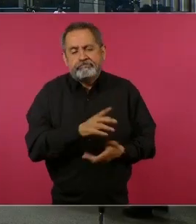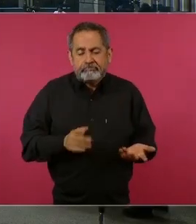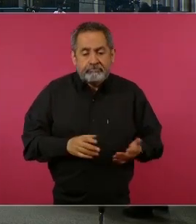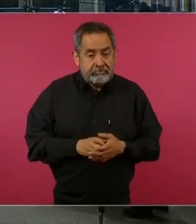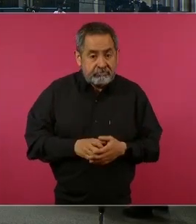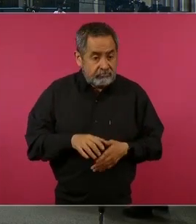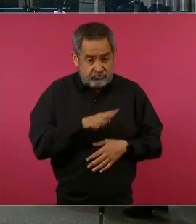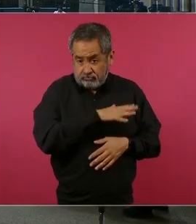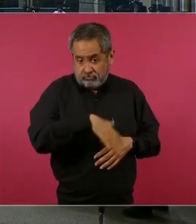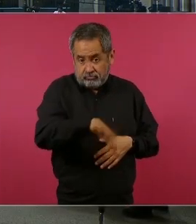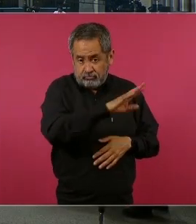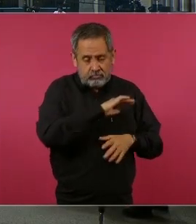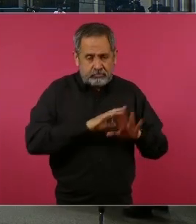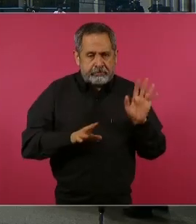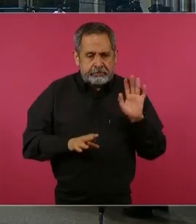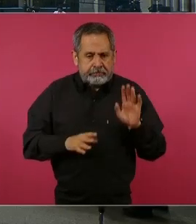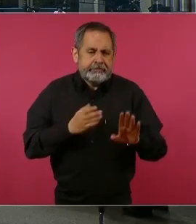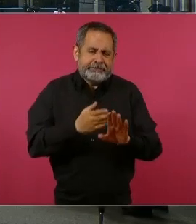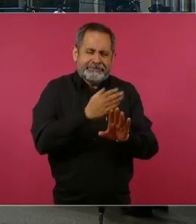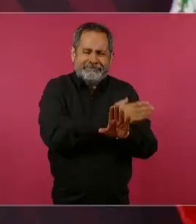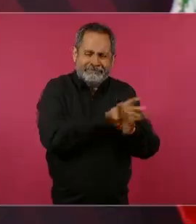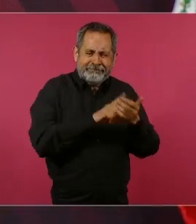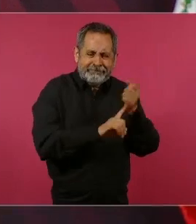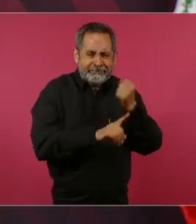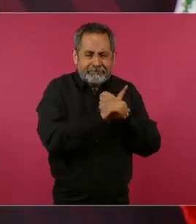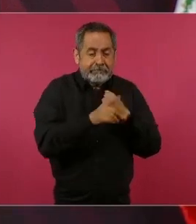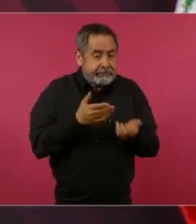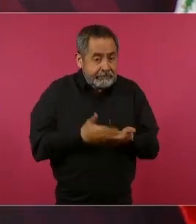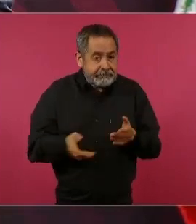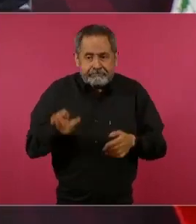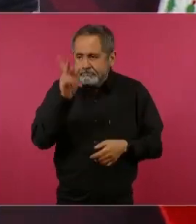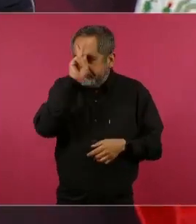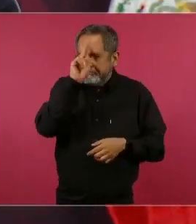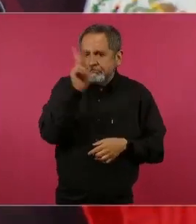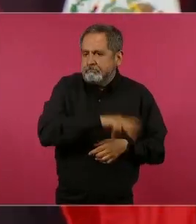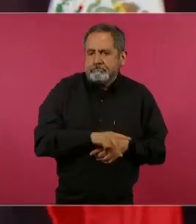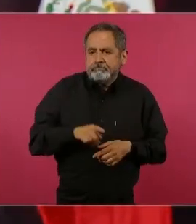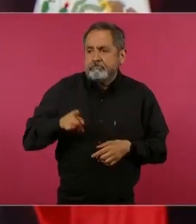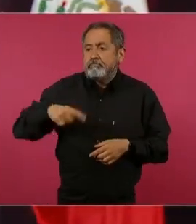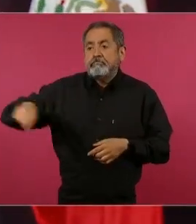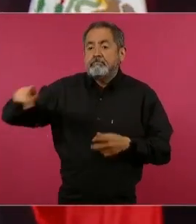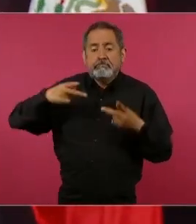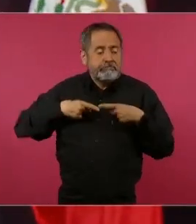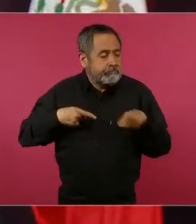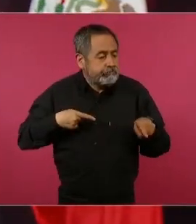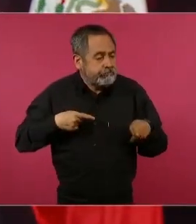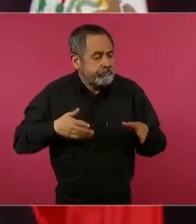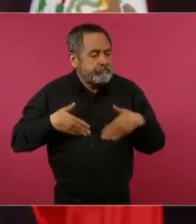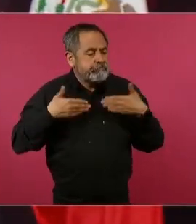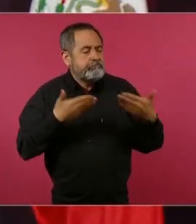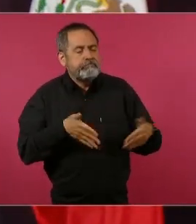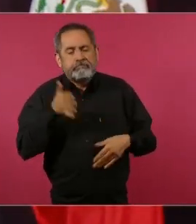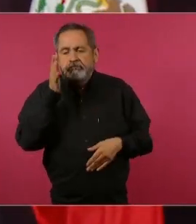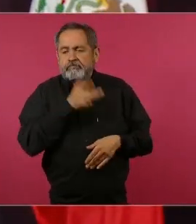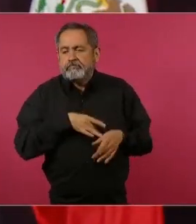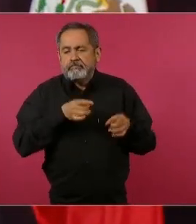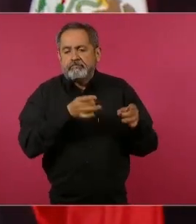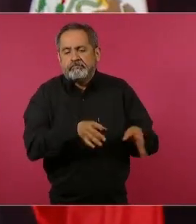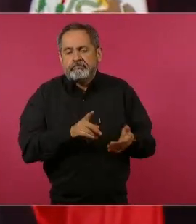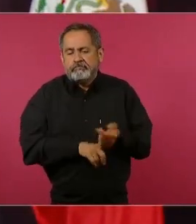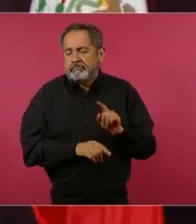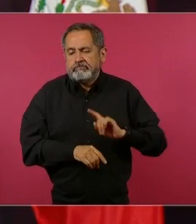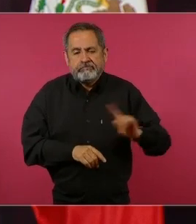Medios en general, sí, ya tenían ese problema, pero o sea, agravó, se intensificó,